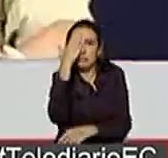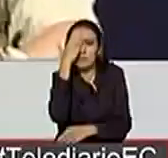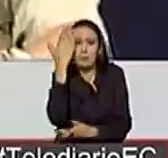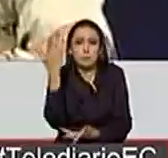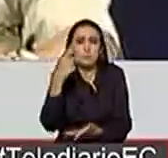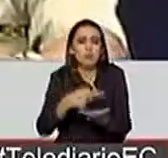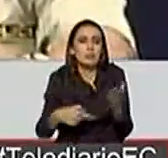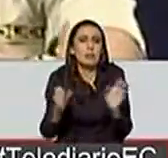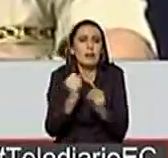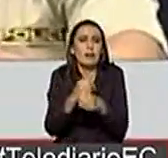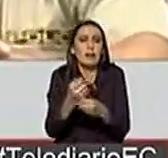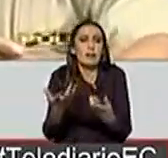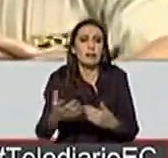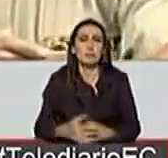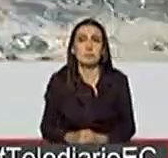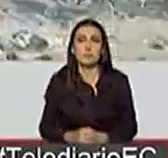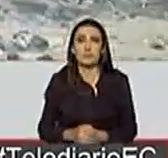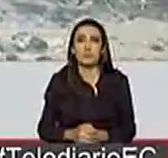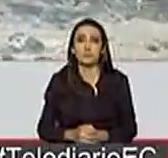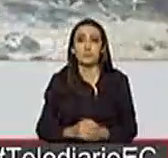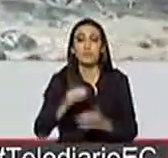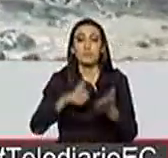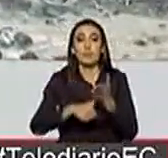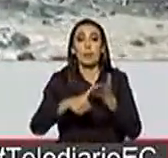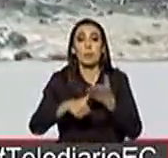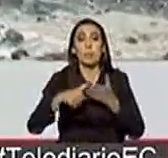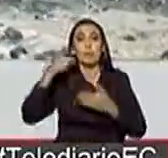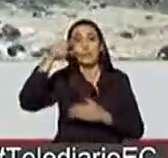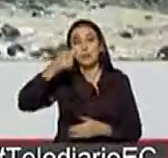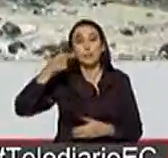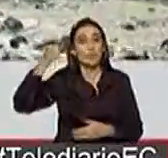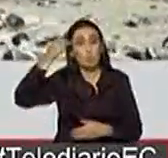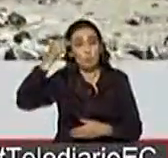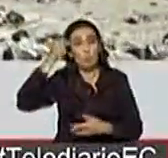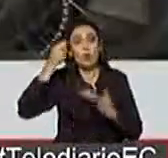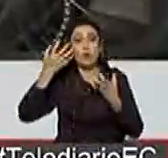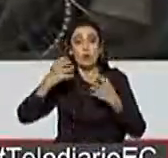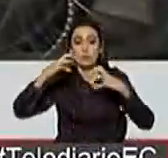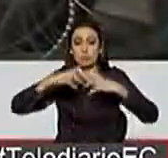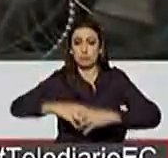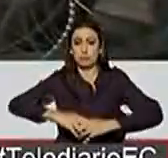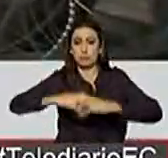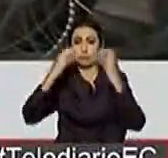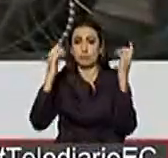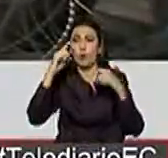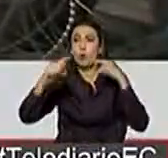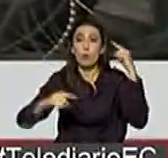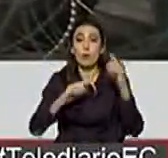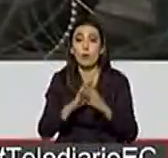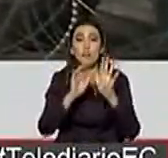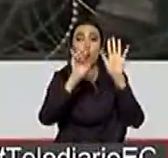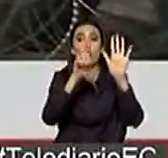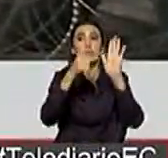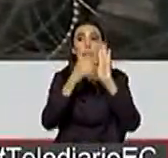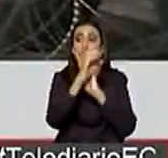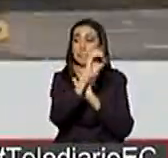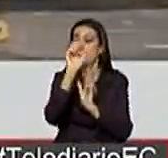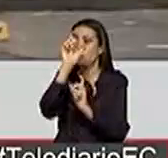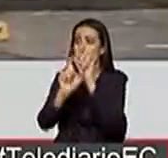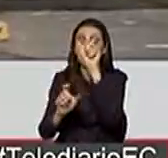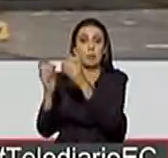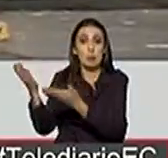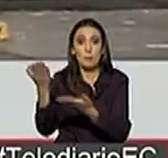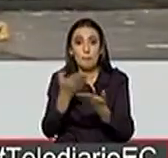mientras la ministra de gobierno maría paula romo sostuvo que el intento de desestabilización fue claro cuando por ejemplo seis mil personas trataron de tomarse